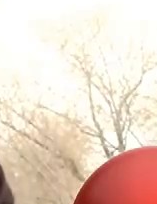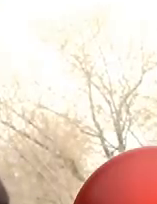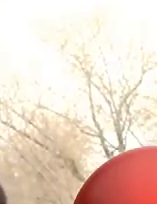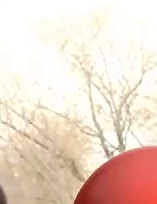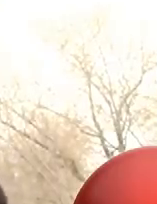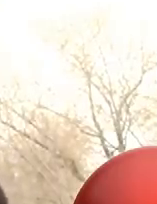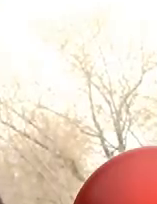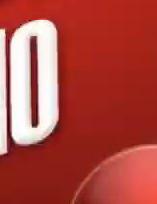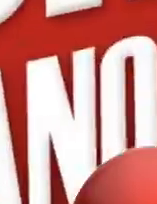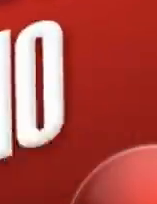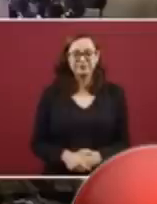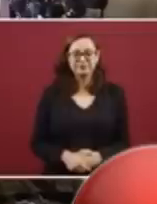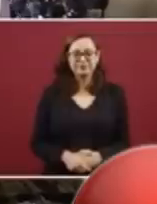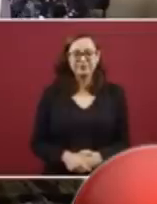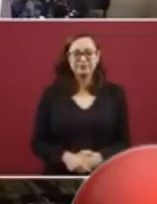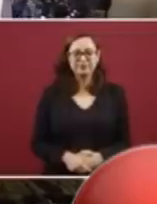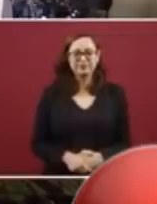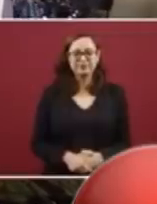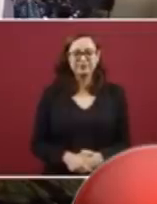mañanera.